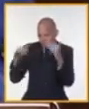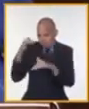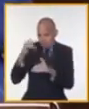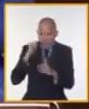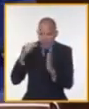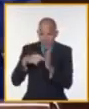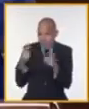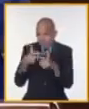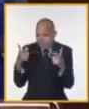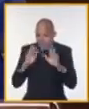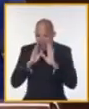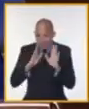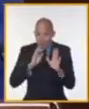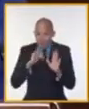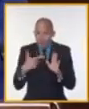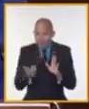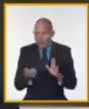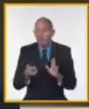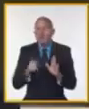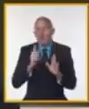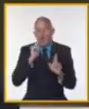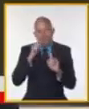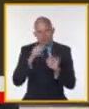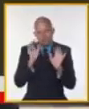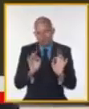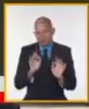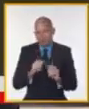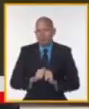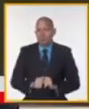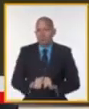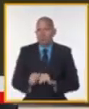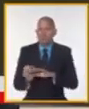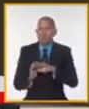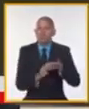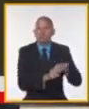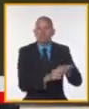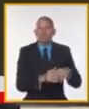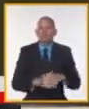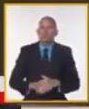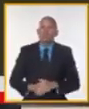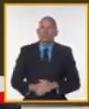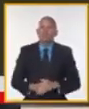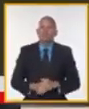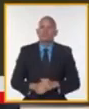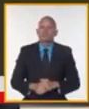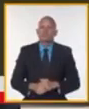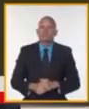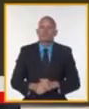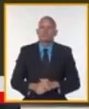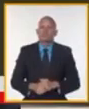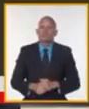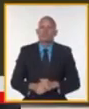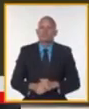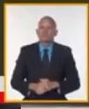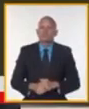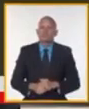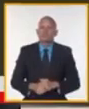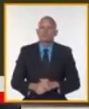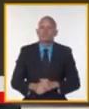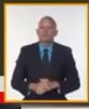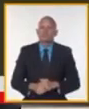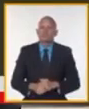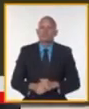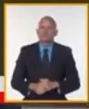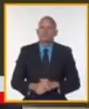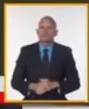concentradas en la implementación de este objetivo. Se ha dado un paso de avance sustantivo en el hecho de poder concebir un